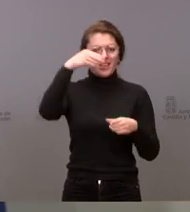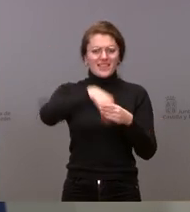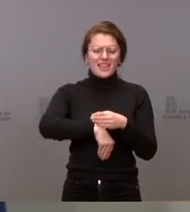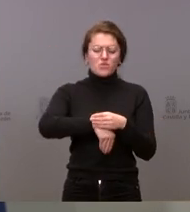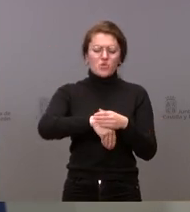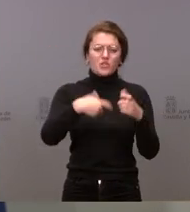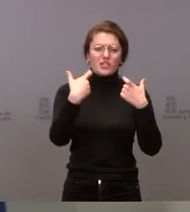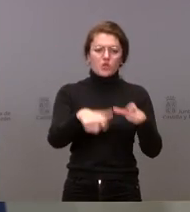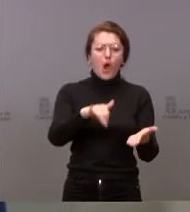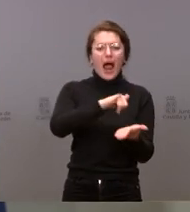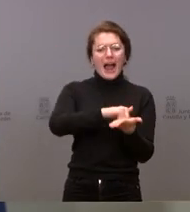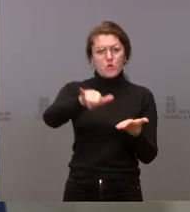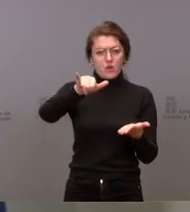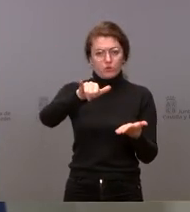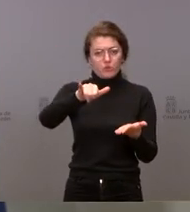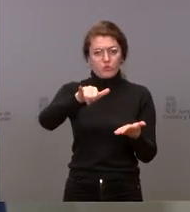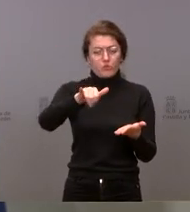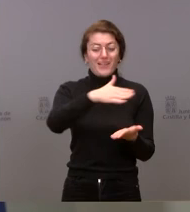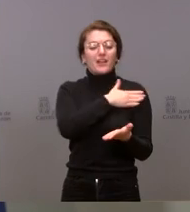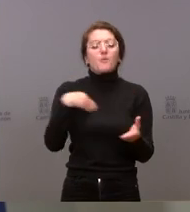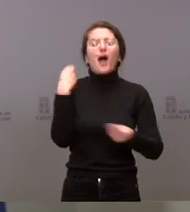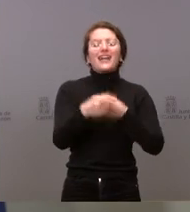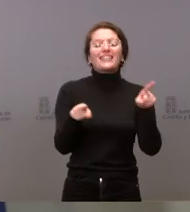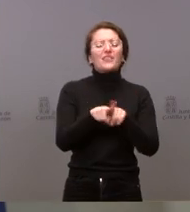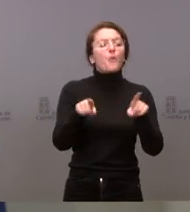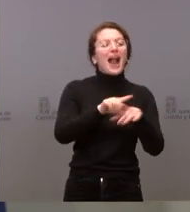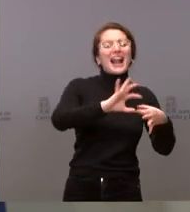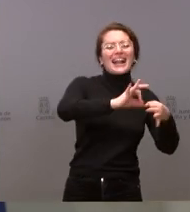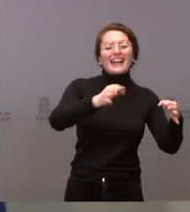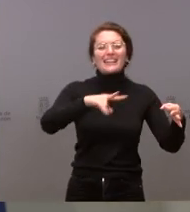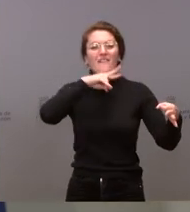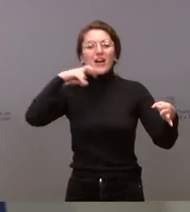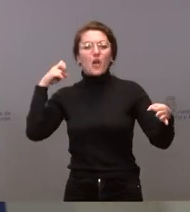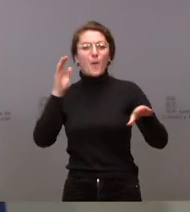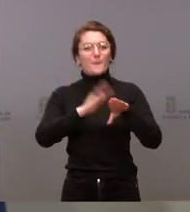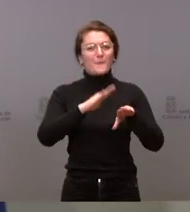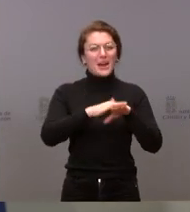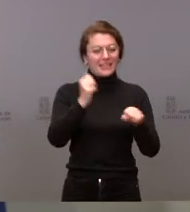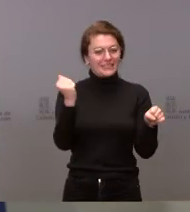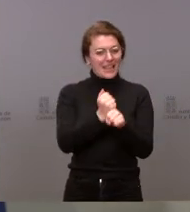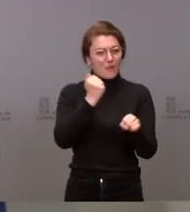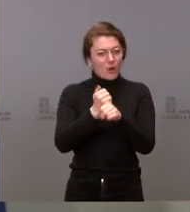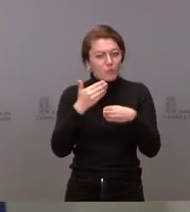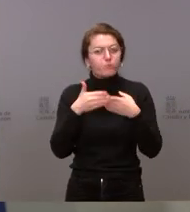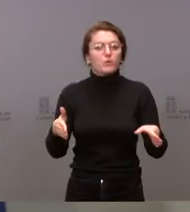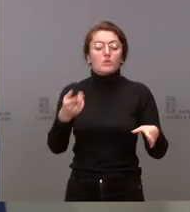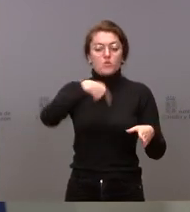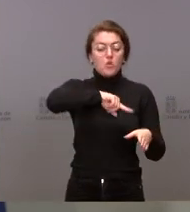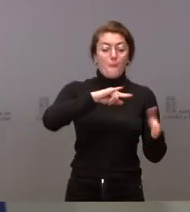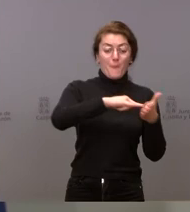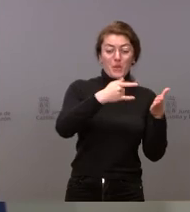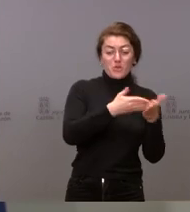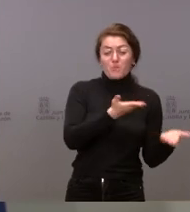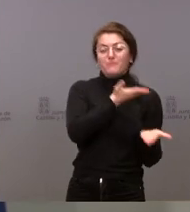y queremos también desarrollar una cadena de valor a través del emprendimiento hemos presentado este proyecto a la no europea y en